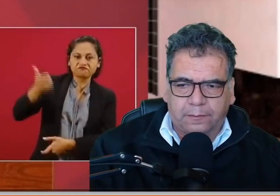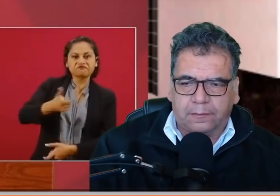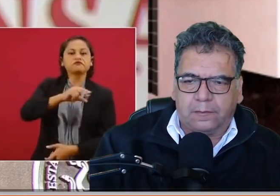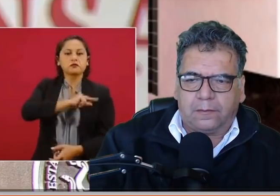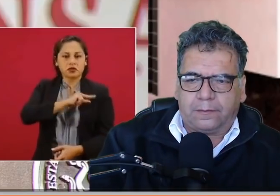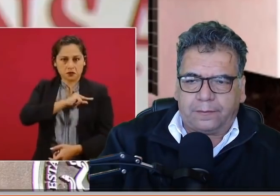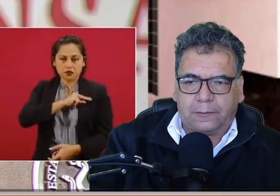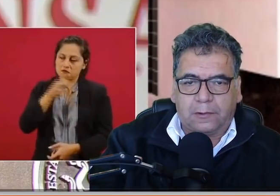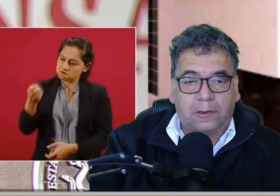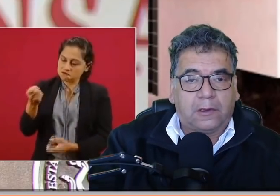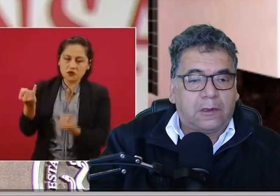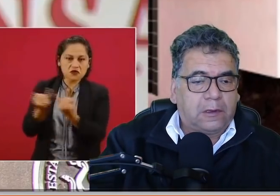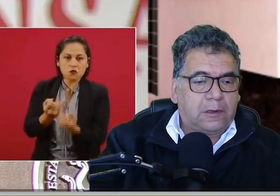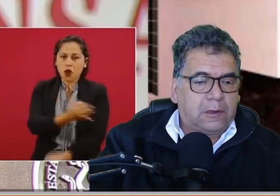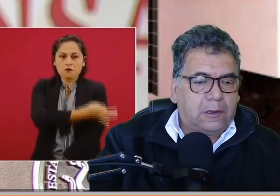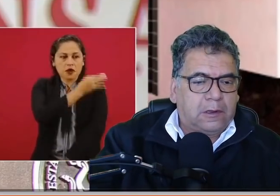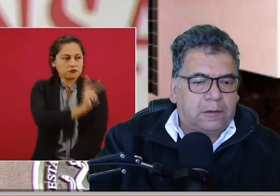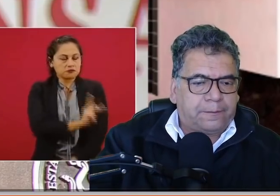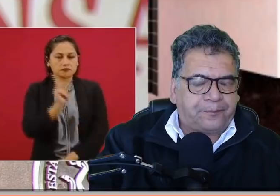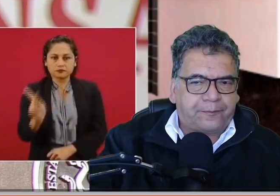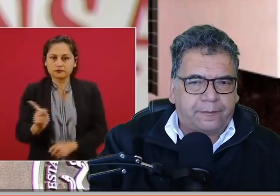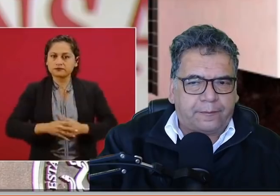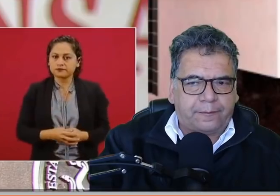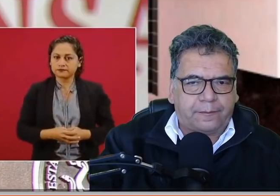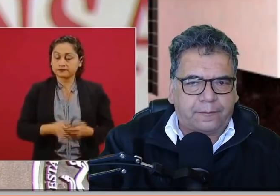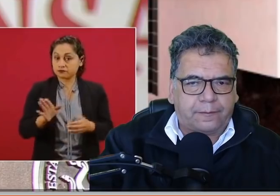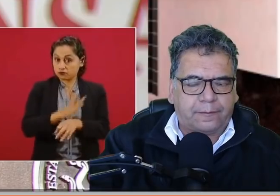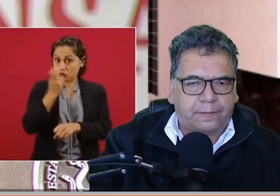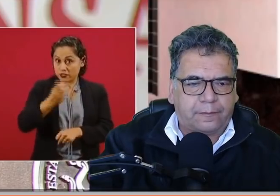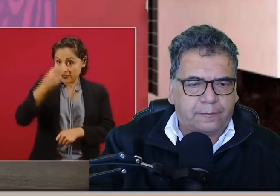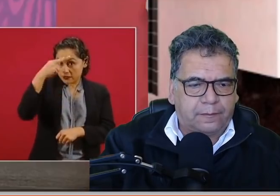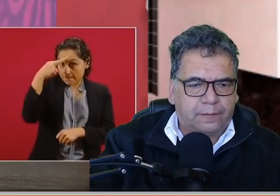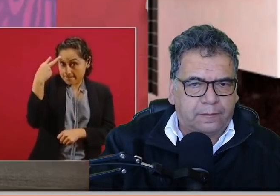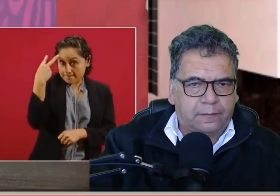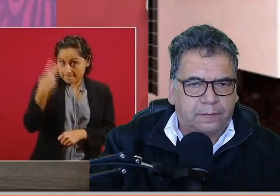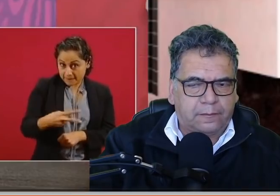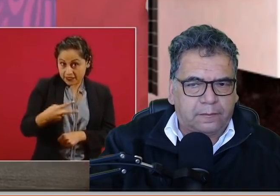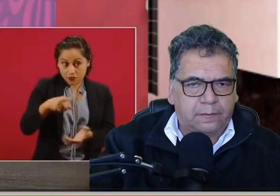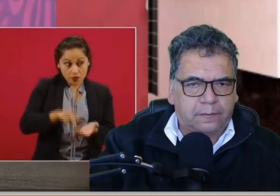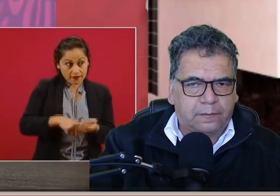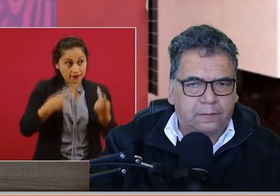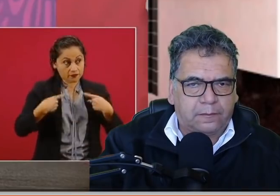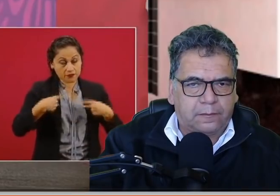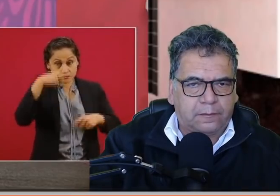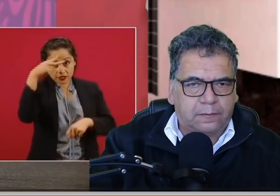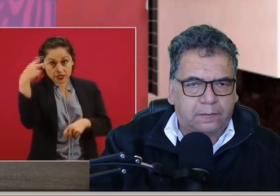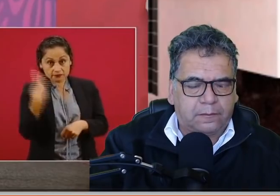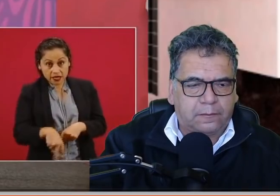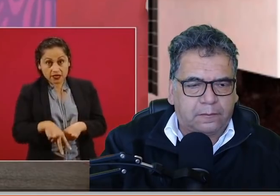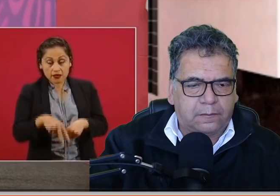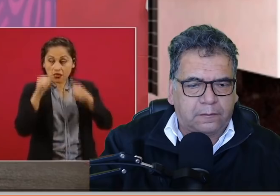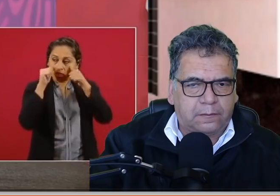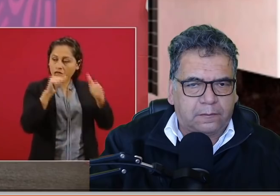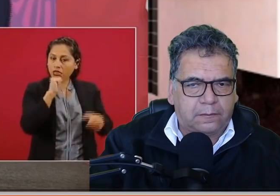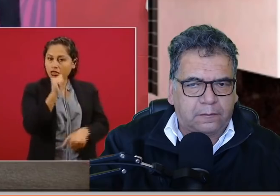mismo, lo que México y los mexicanos no resolvamos, nadie lo hará por nosotros.